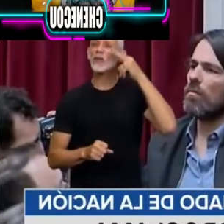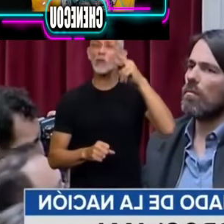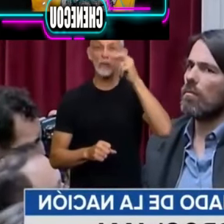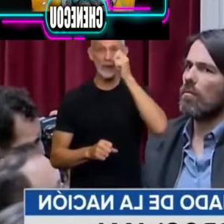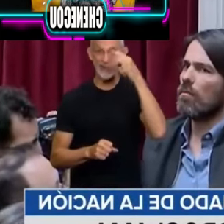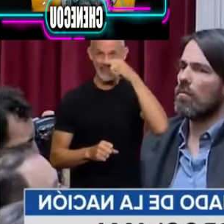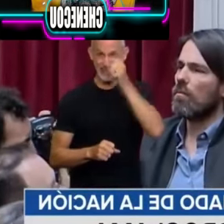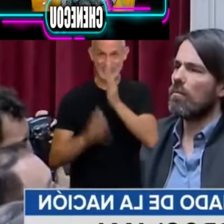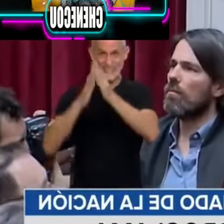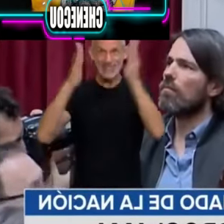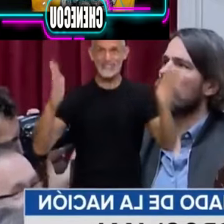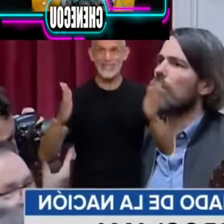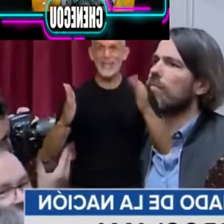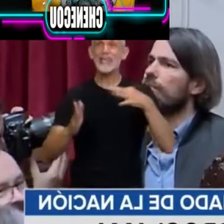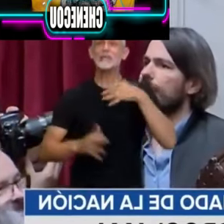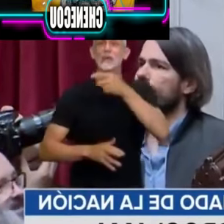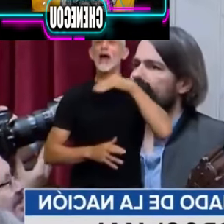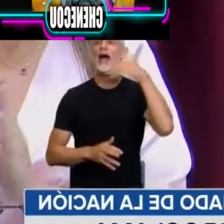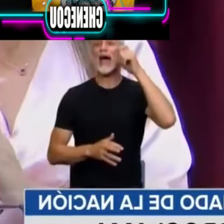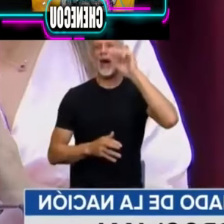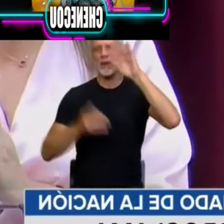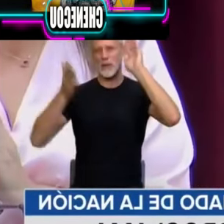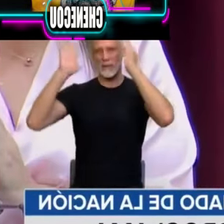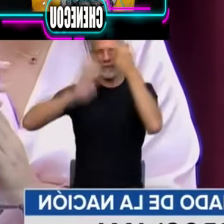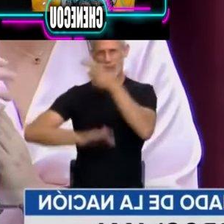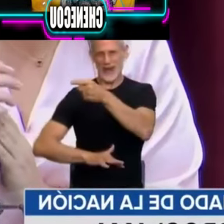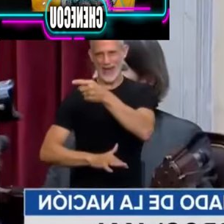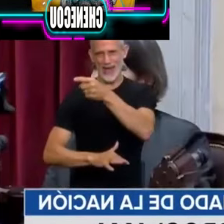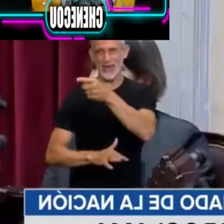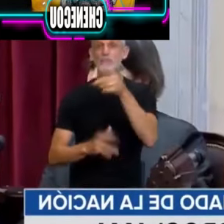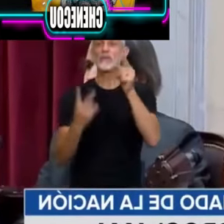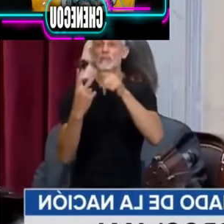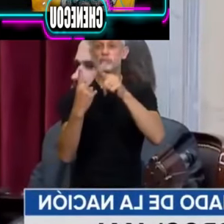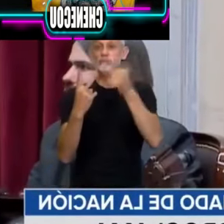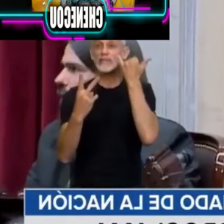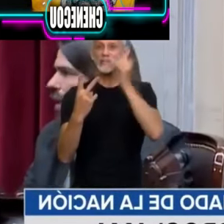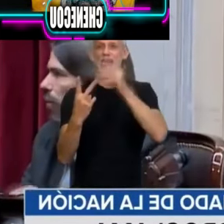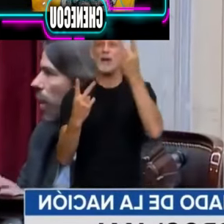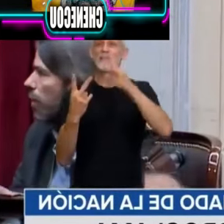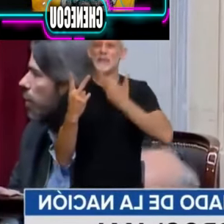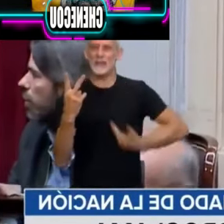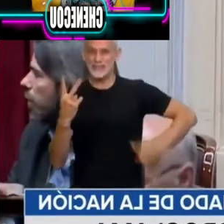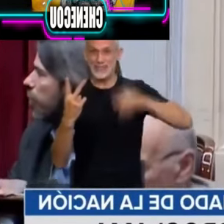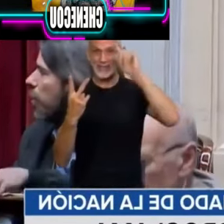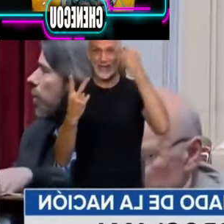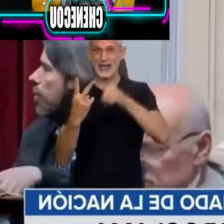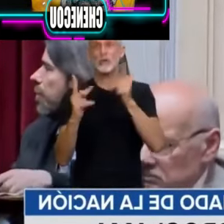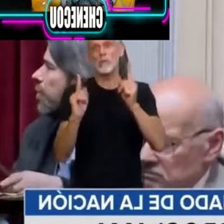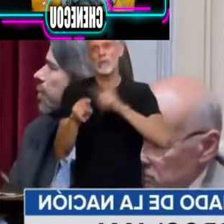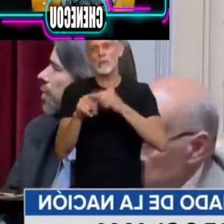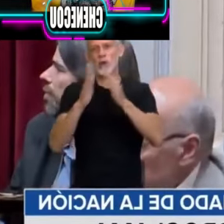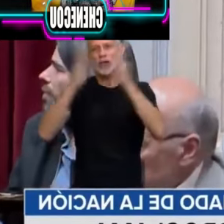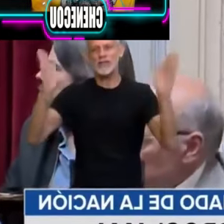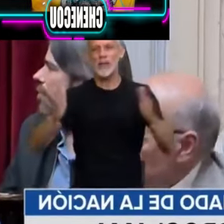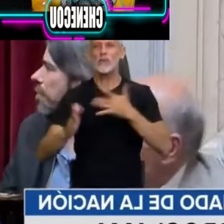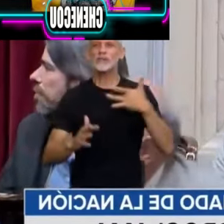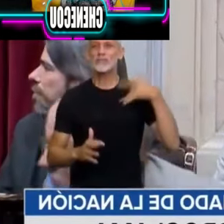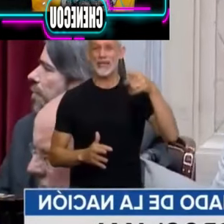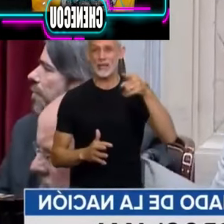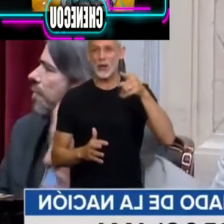año 2027, el ciudadano Javier Gerardo Milei, y queda proclamada vicepresidenta de la Nación por el mismo periodo la